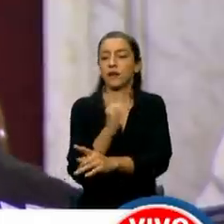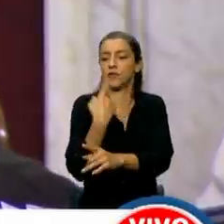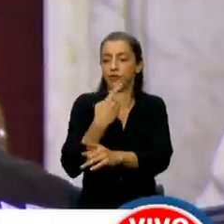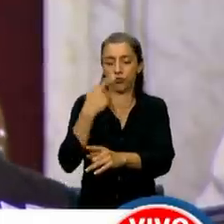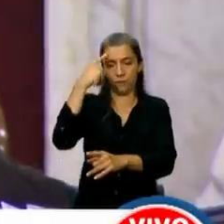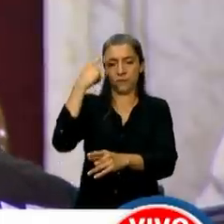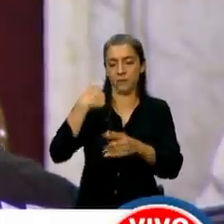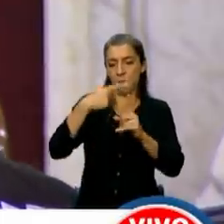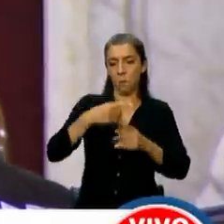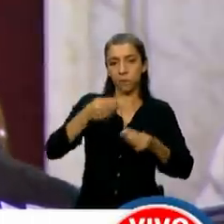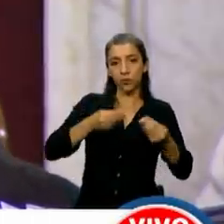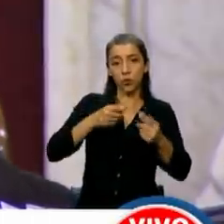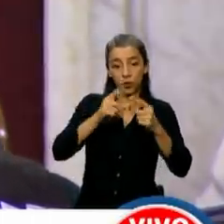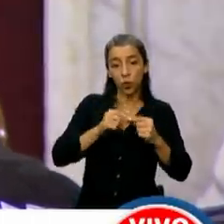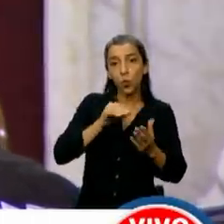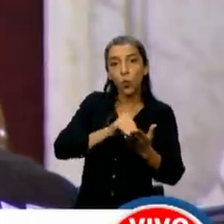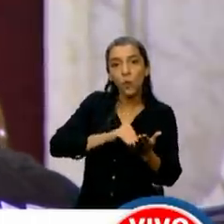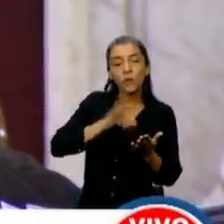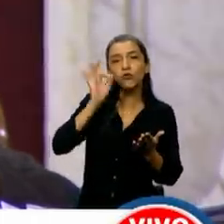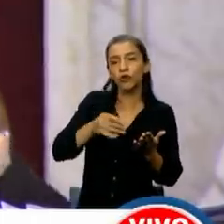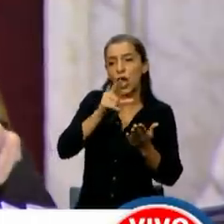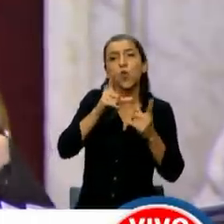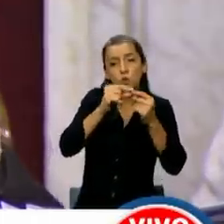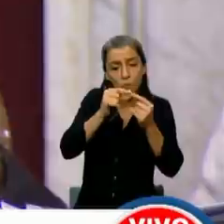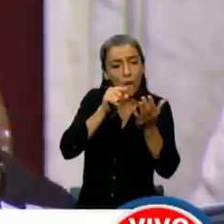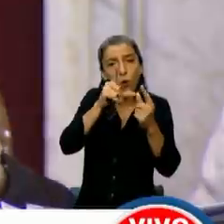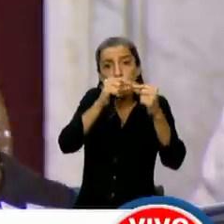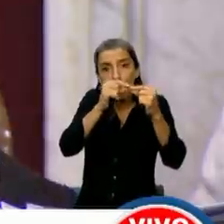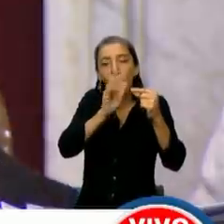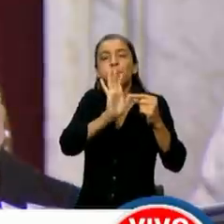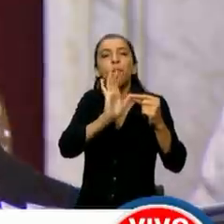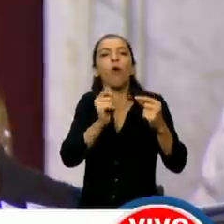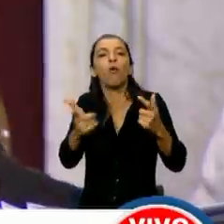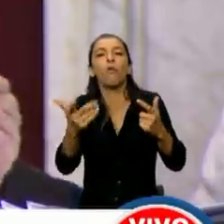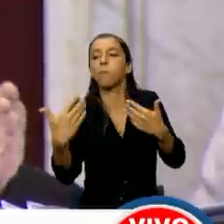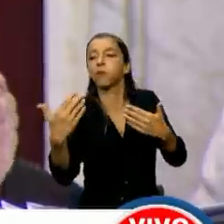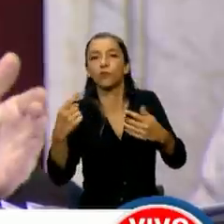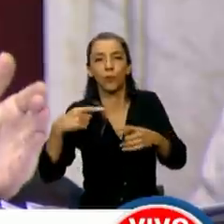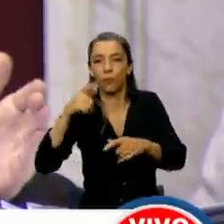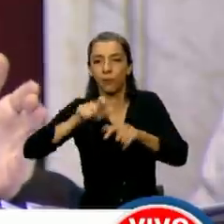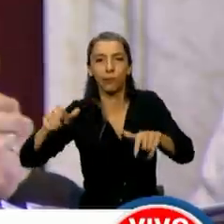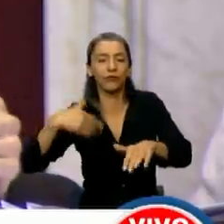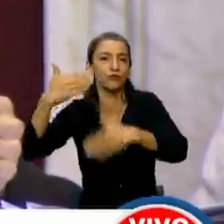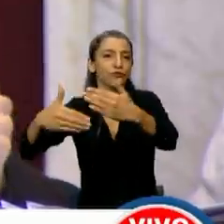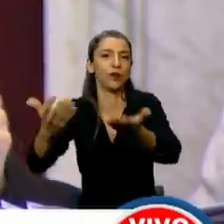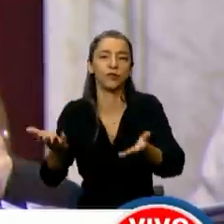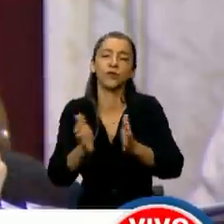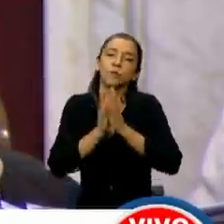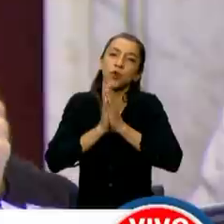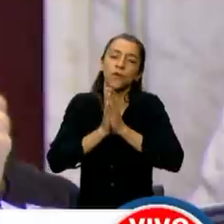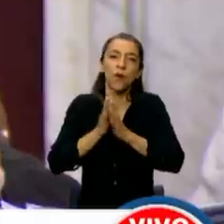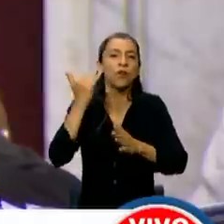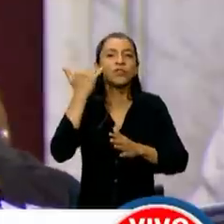representan oportunidades para la gente de mi provincia muchachos la campaña electoral terminó tengamos la humildad